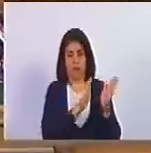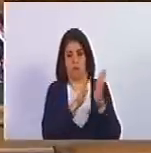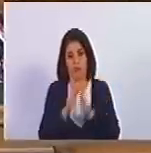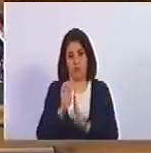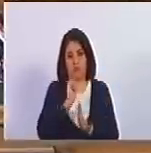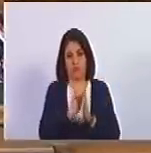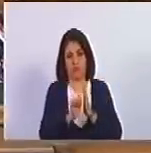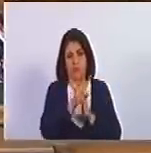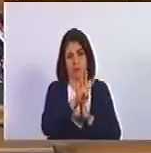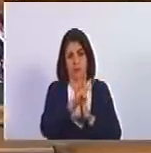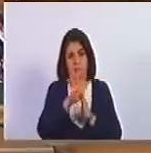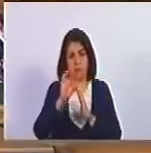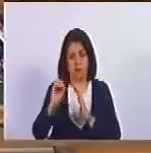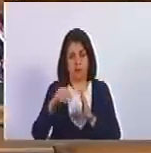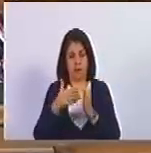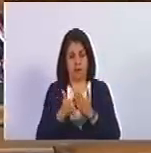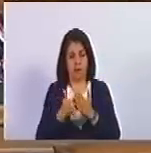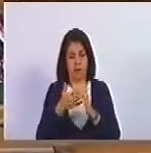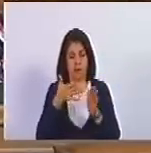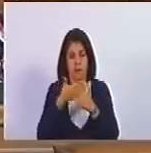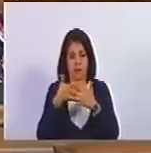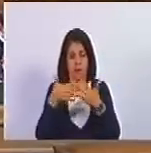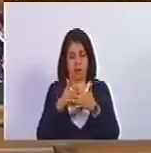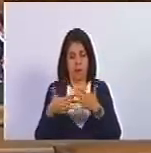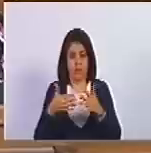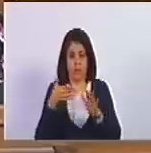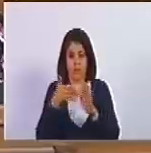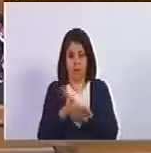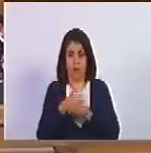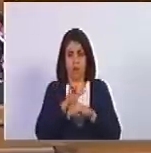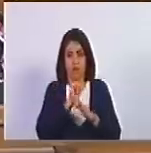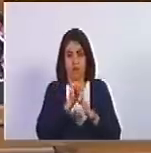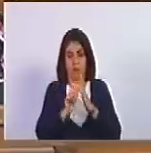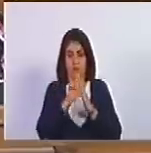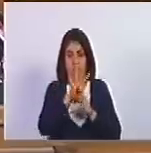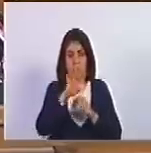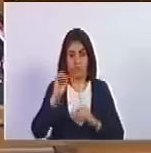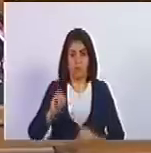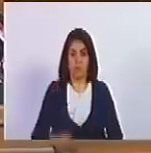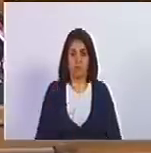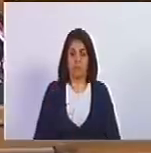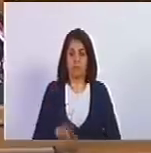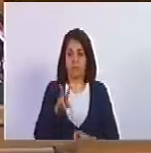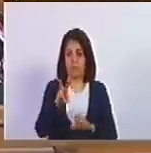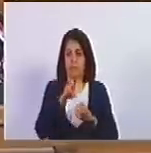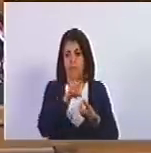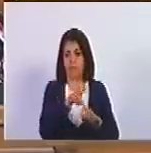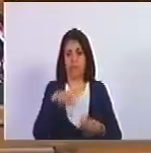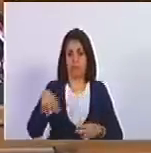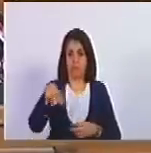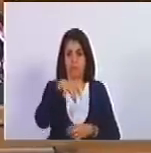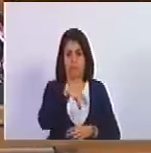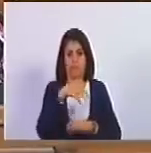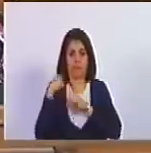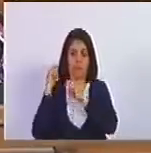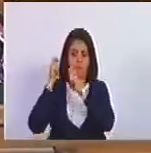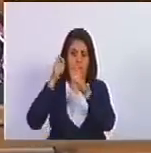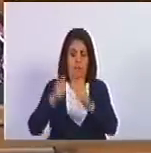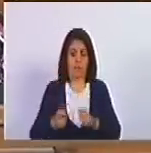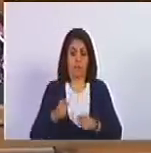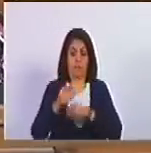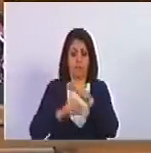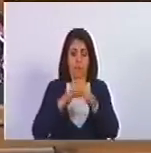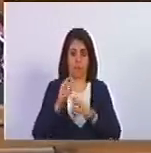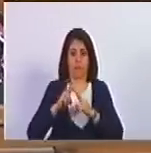el artículo 40, el cual queda redactado en los siguientes términos. Artículo 40. El impuesto estatal por el otorgamiento de